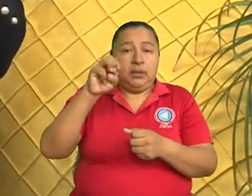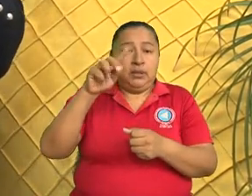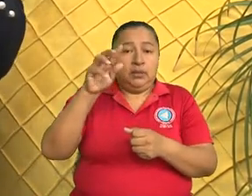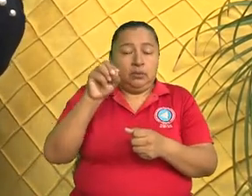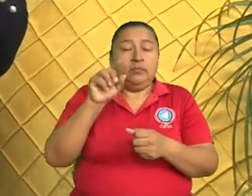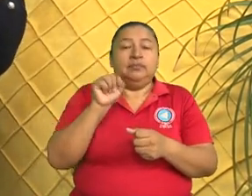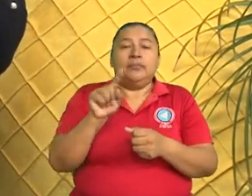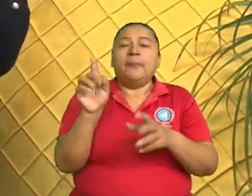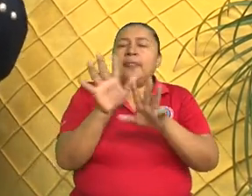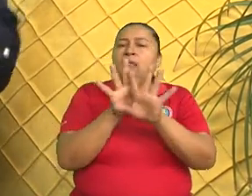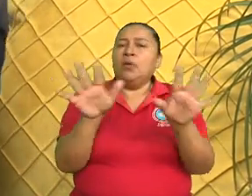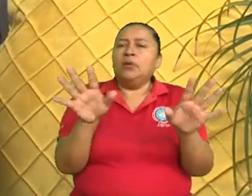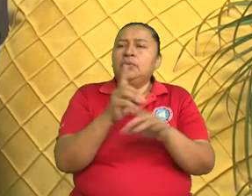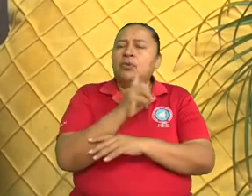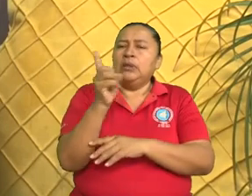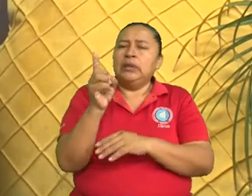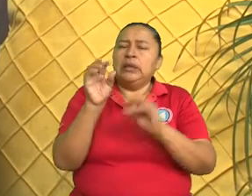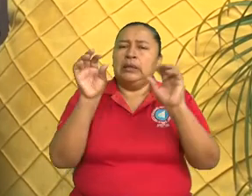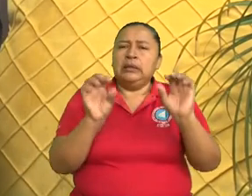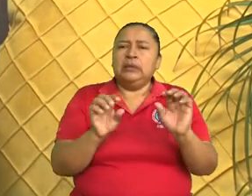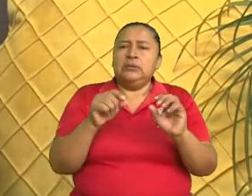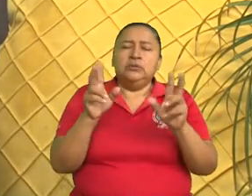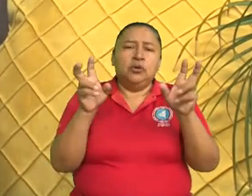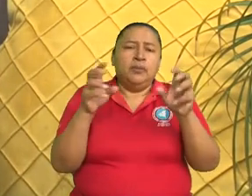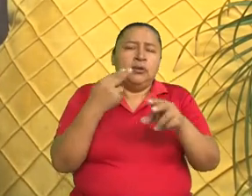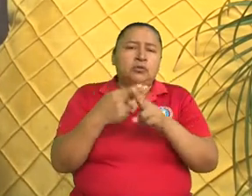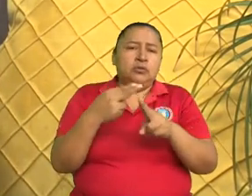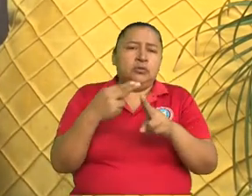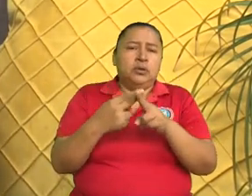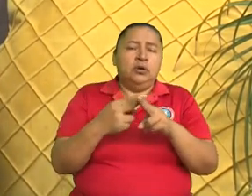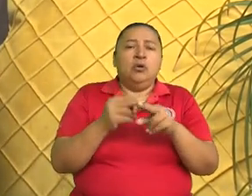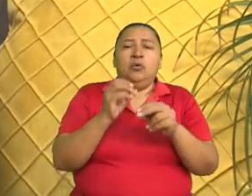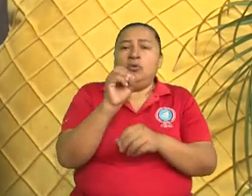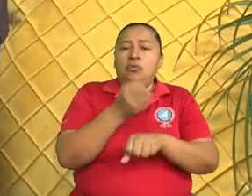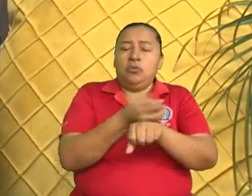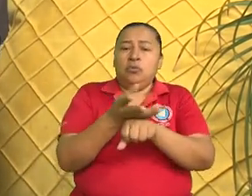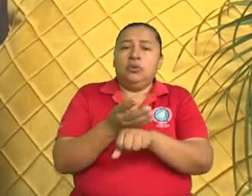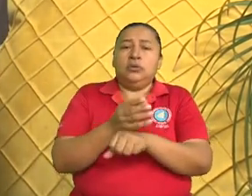y el último día por la tarde se da un tema que se llama orientación vocacional, que lo abordaba el